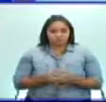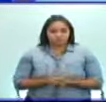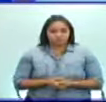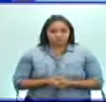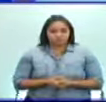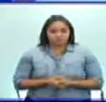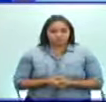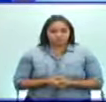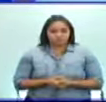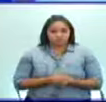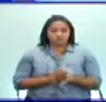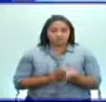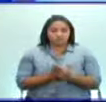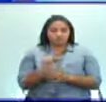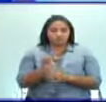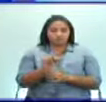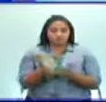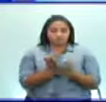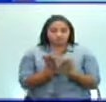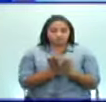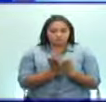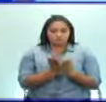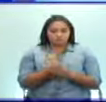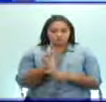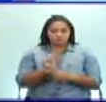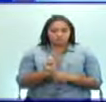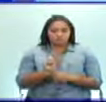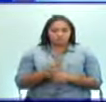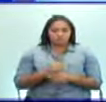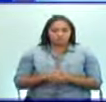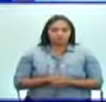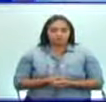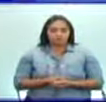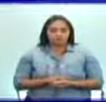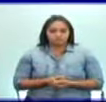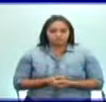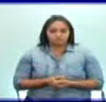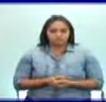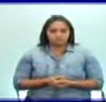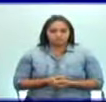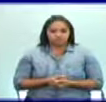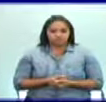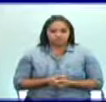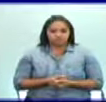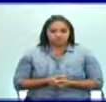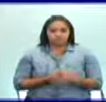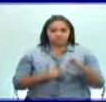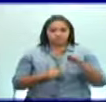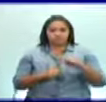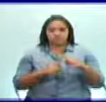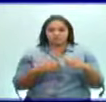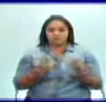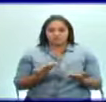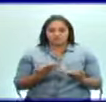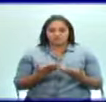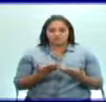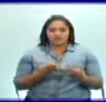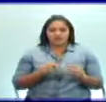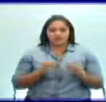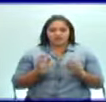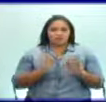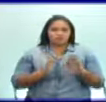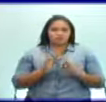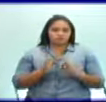en la universidad. Nos referimos a las funciones exponenciales, la representación gráfica y